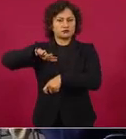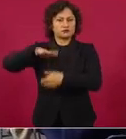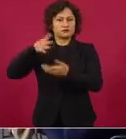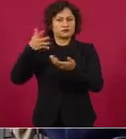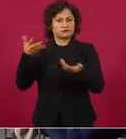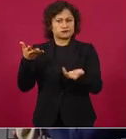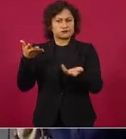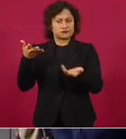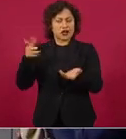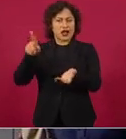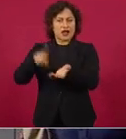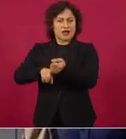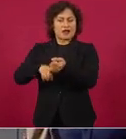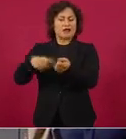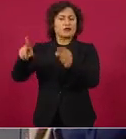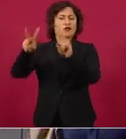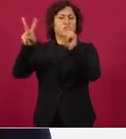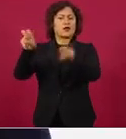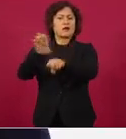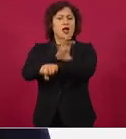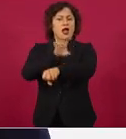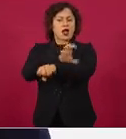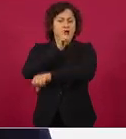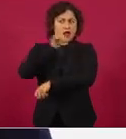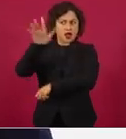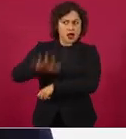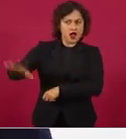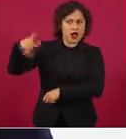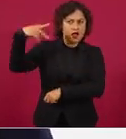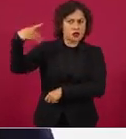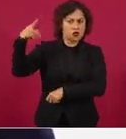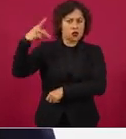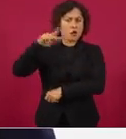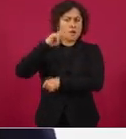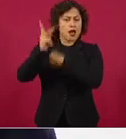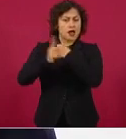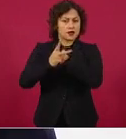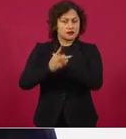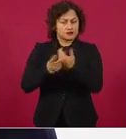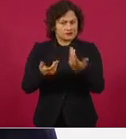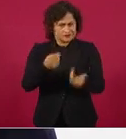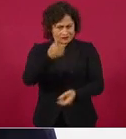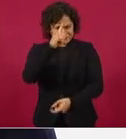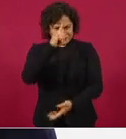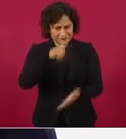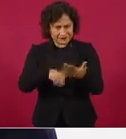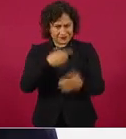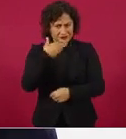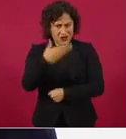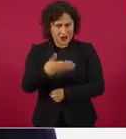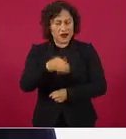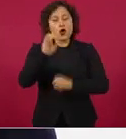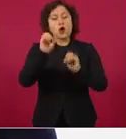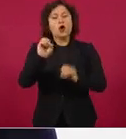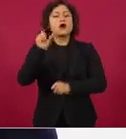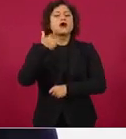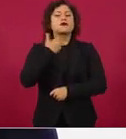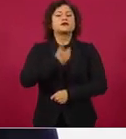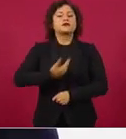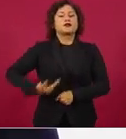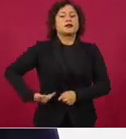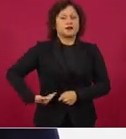parte del mercado eléctrico en el país? ¿O que Zedillo haya vendido los